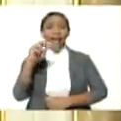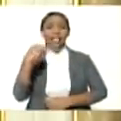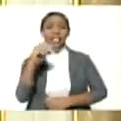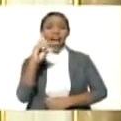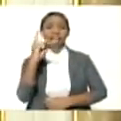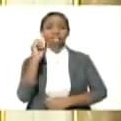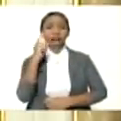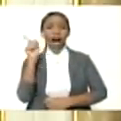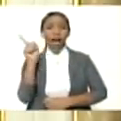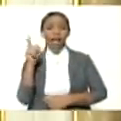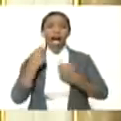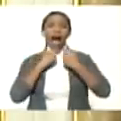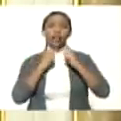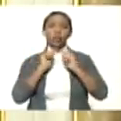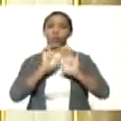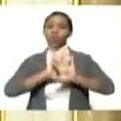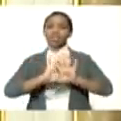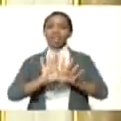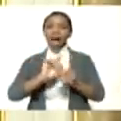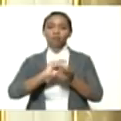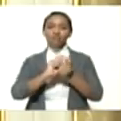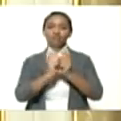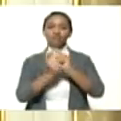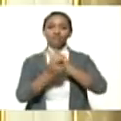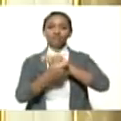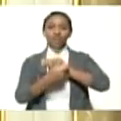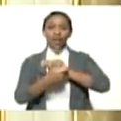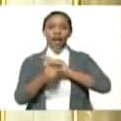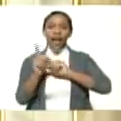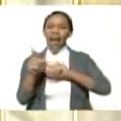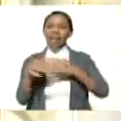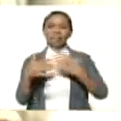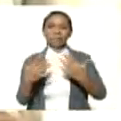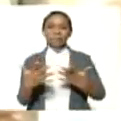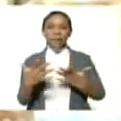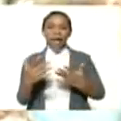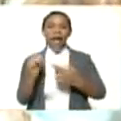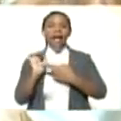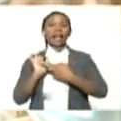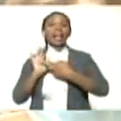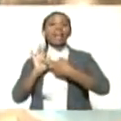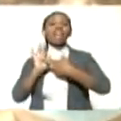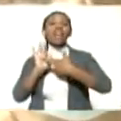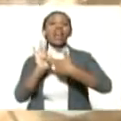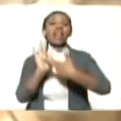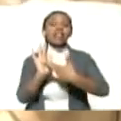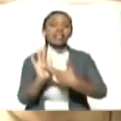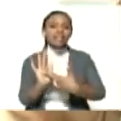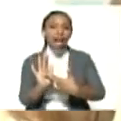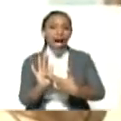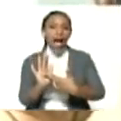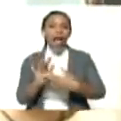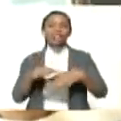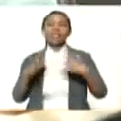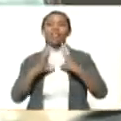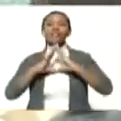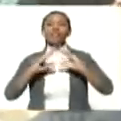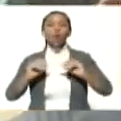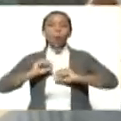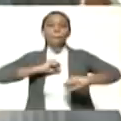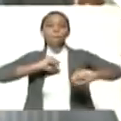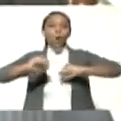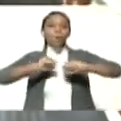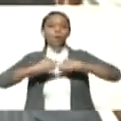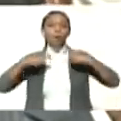Ya Aristóbulo se estaba convirtiendo y se había convertido en una referencia de todo el